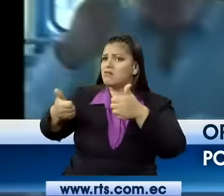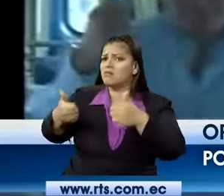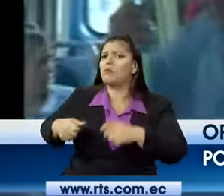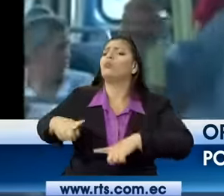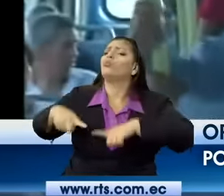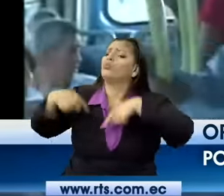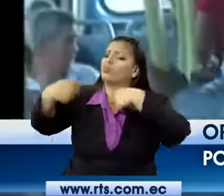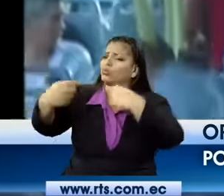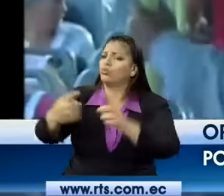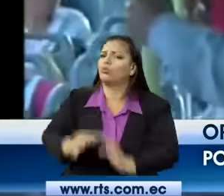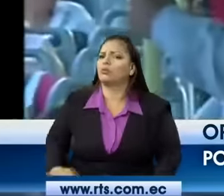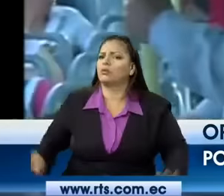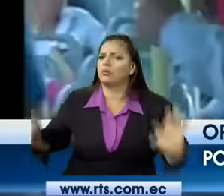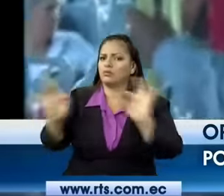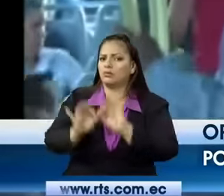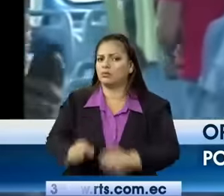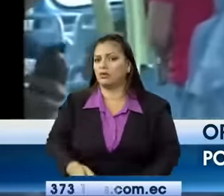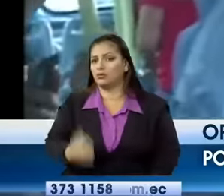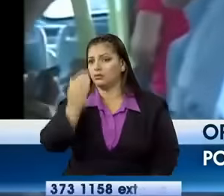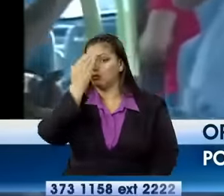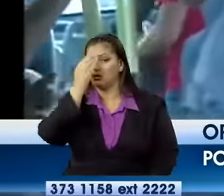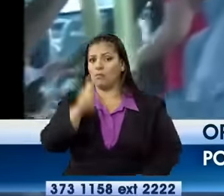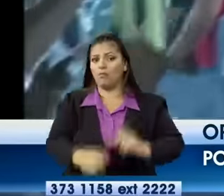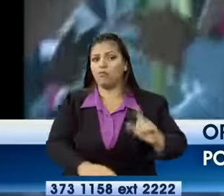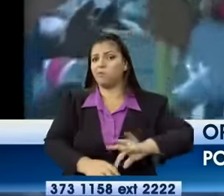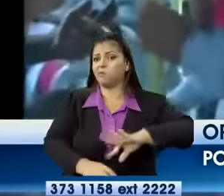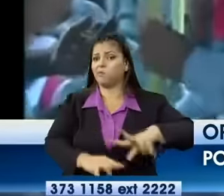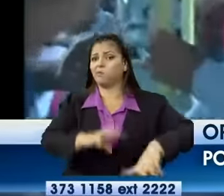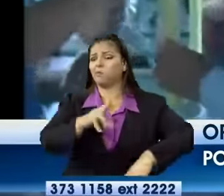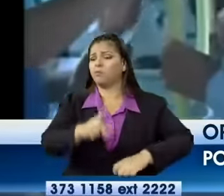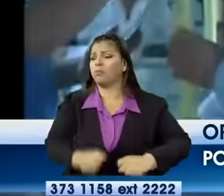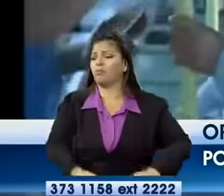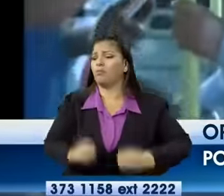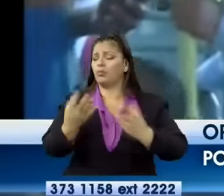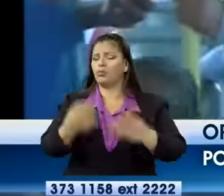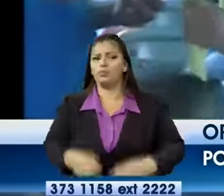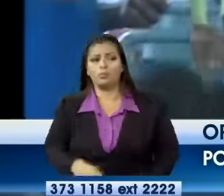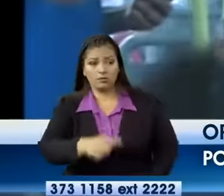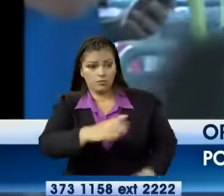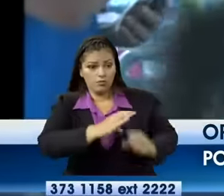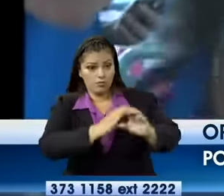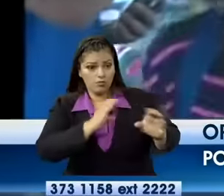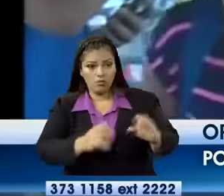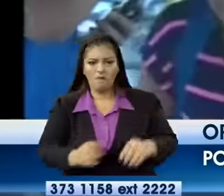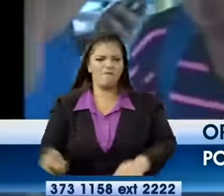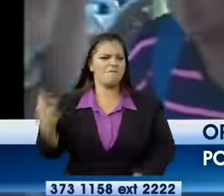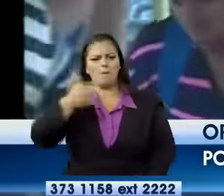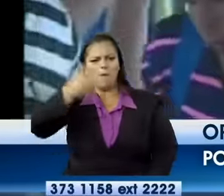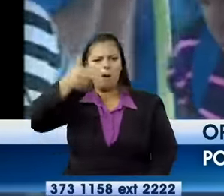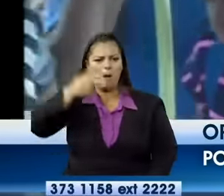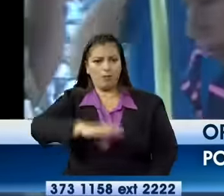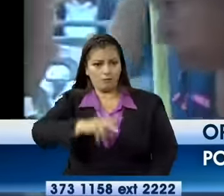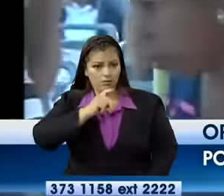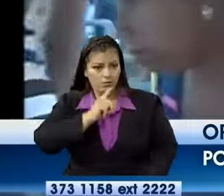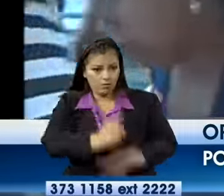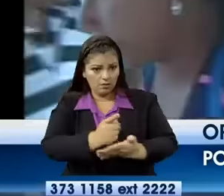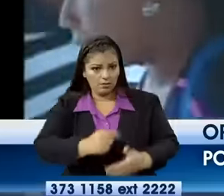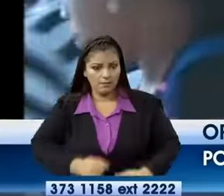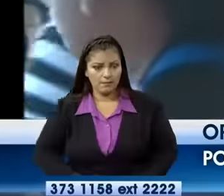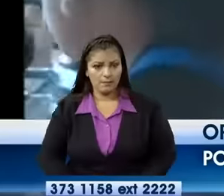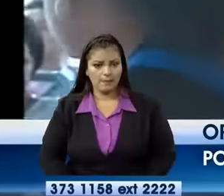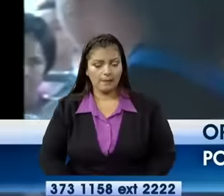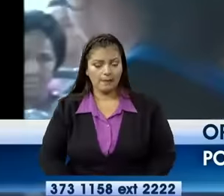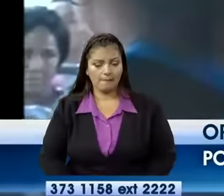delincuencia bastante Con qué frecuencia suelen ser ustedes asaltados o